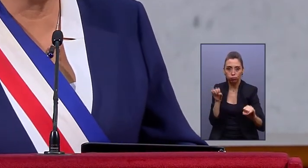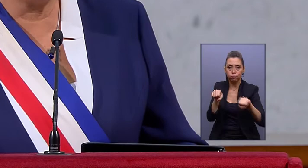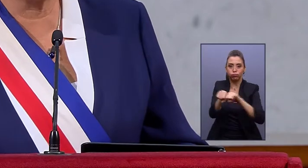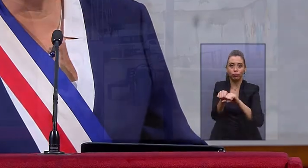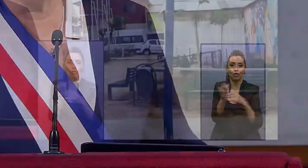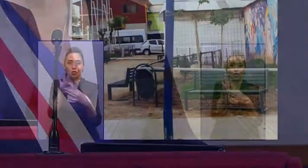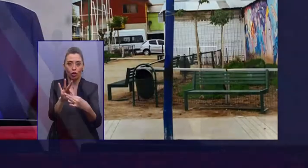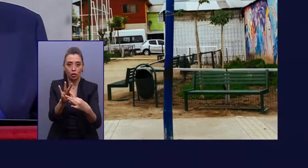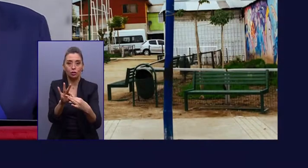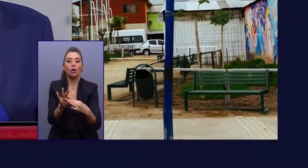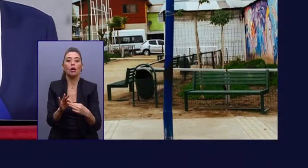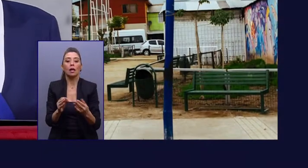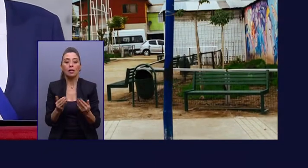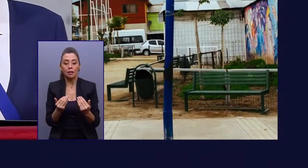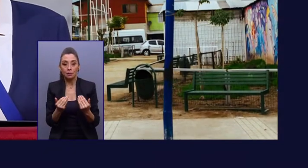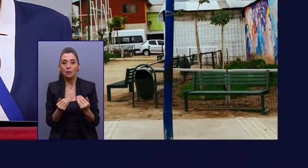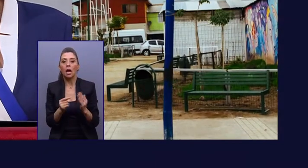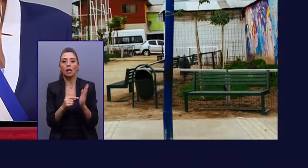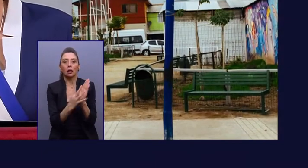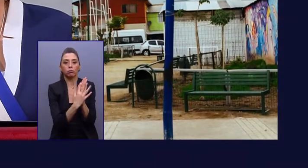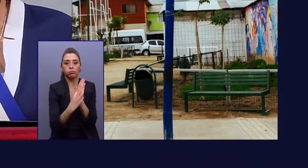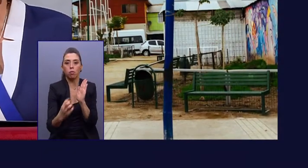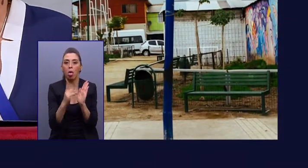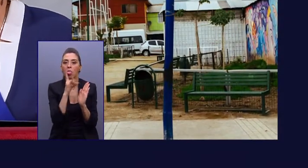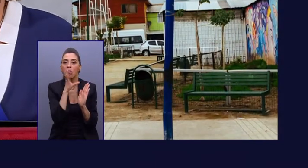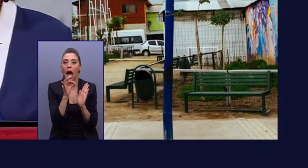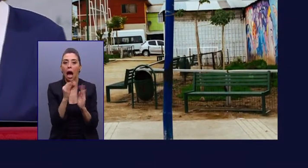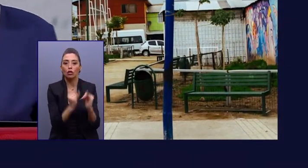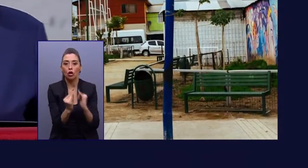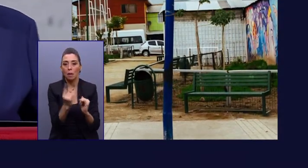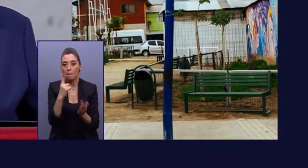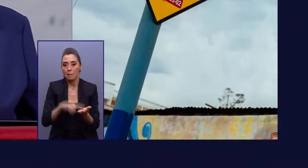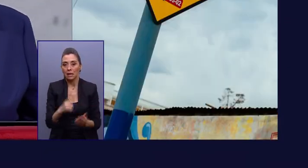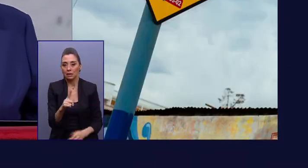requiere sistemas de transporte público de datos. Esto significa las